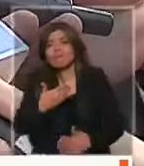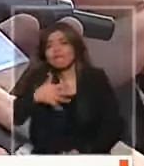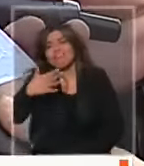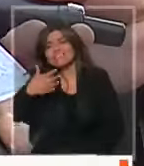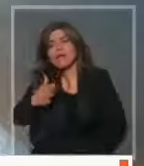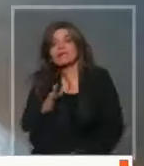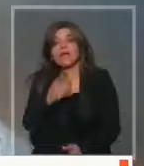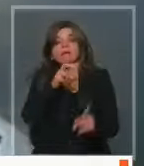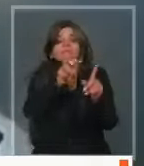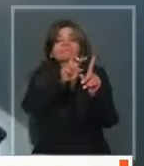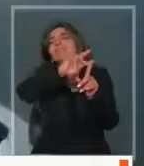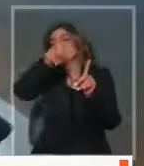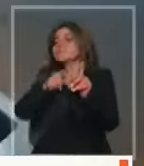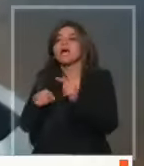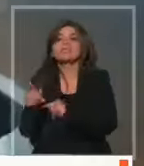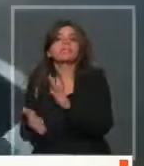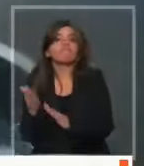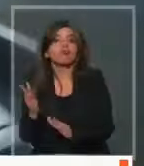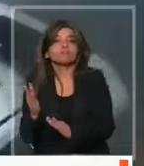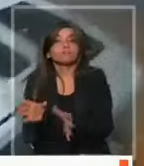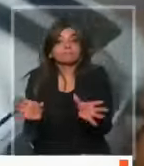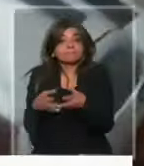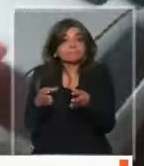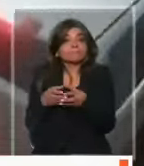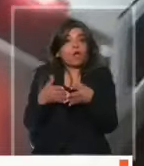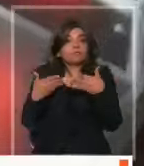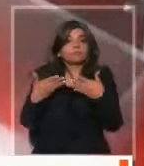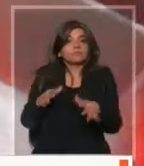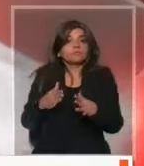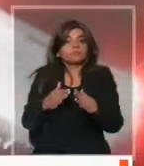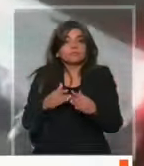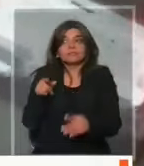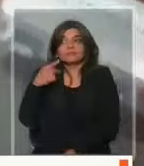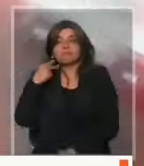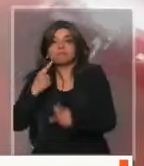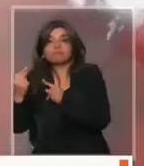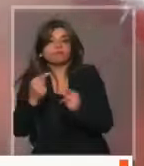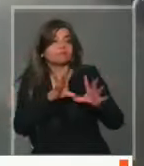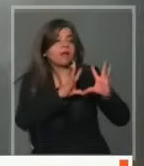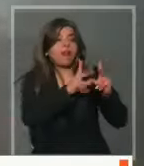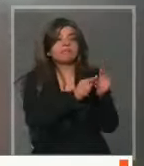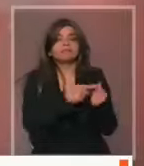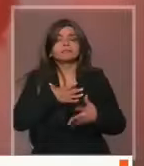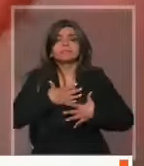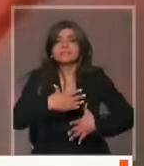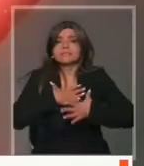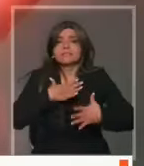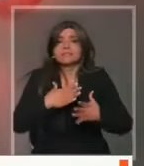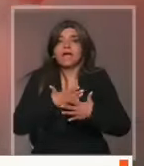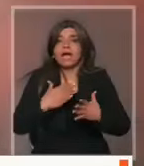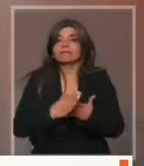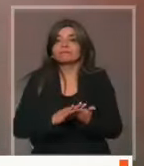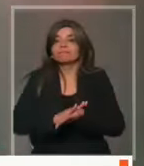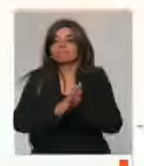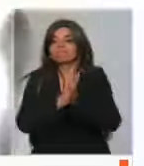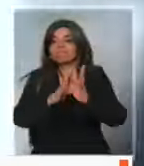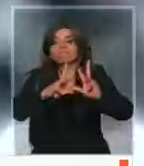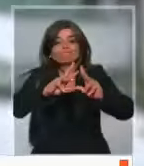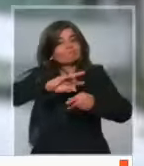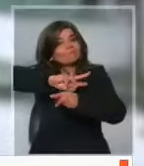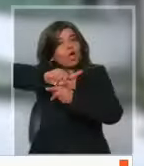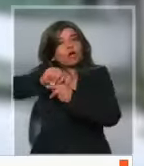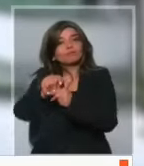ahí el tipo bajó. El grupo se fue dejando a una familia aterrorizada y sin muchas de sus pertenencias que les costaron